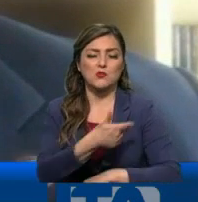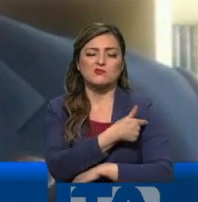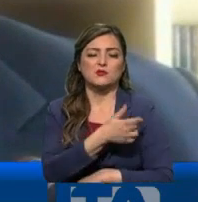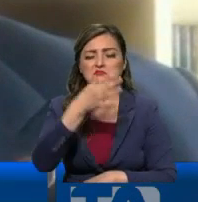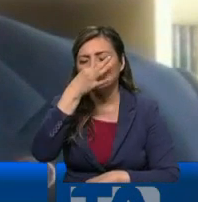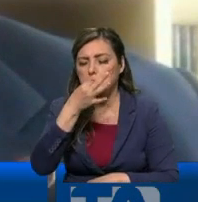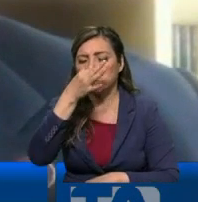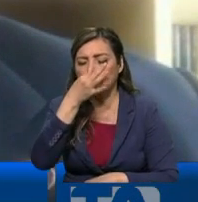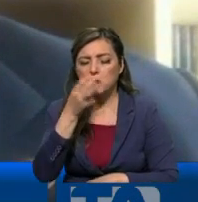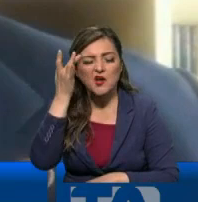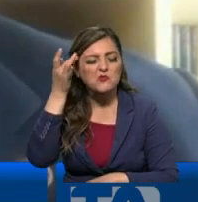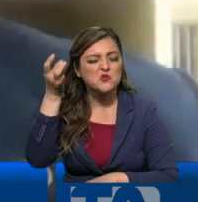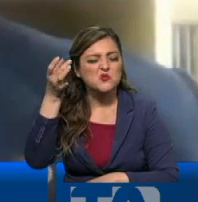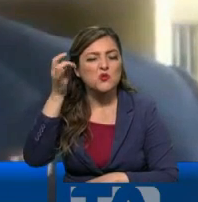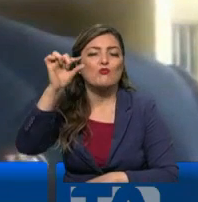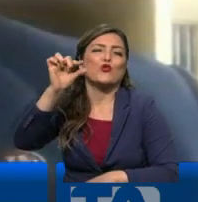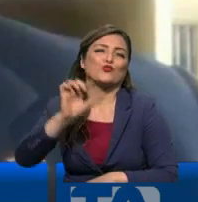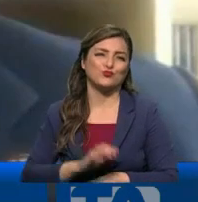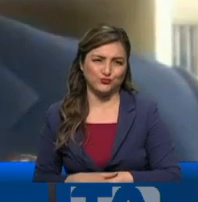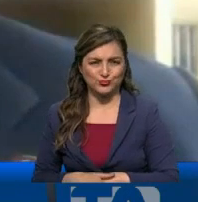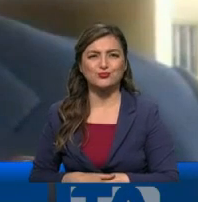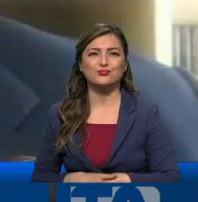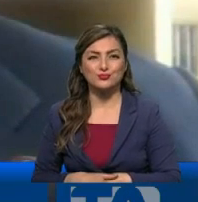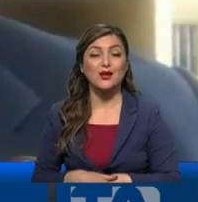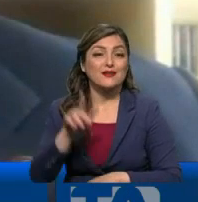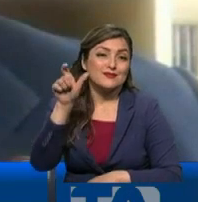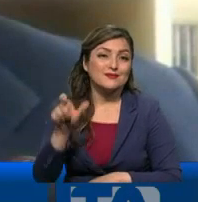una gripe y de un dolor de cabeza. Si